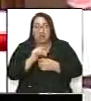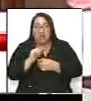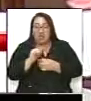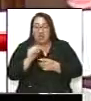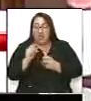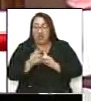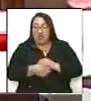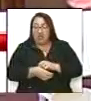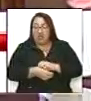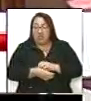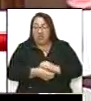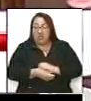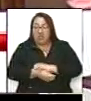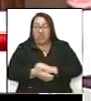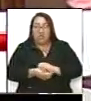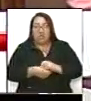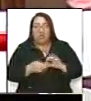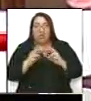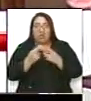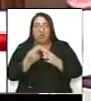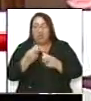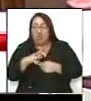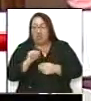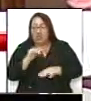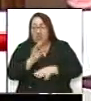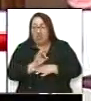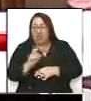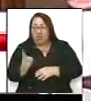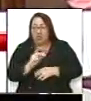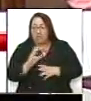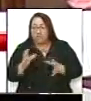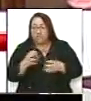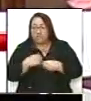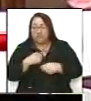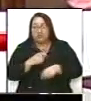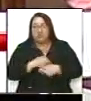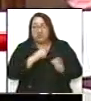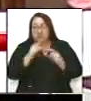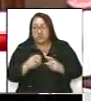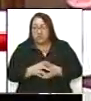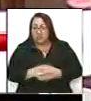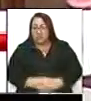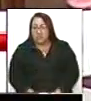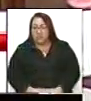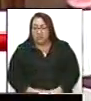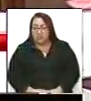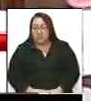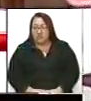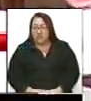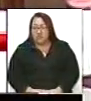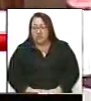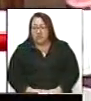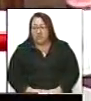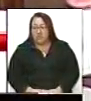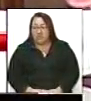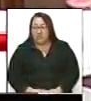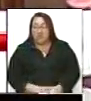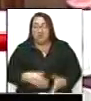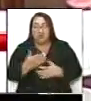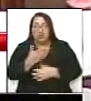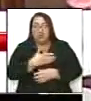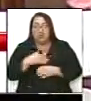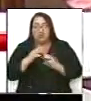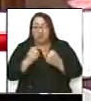incluso son sesiones ordinarias, y miércoles en la tarde. Nos tomó tiempo llegar a ese consenso. Le voy a enviar un oficio al presidente del